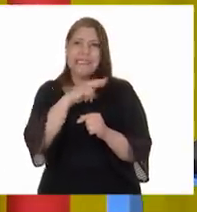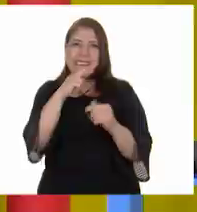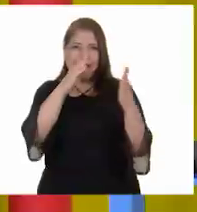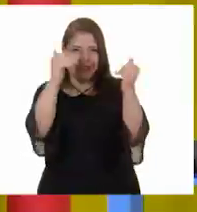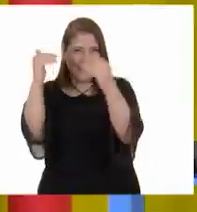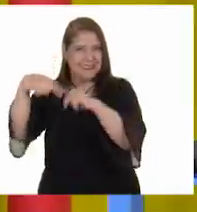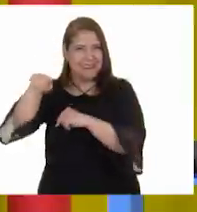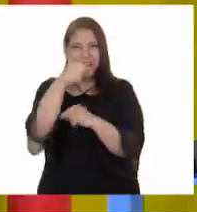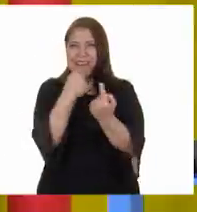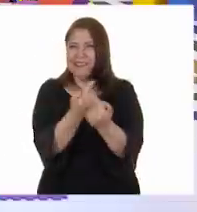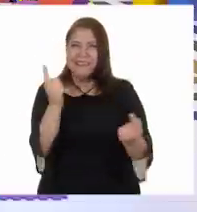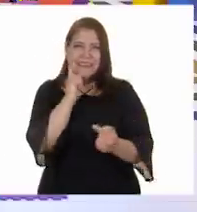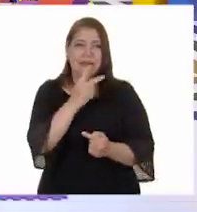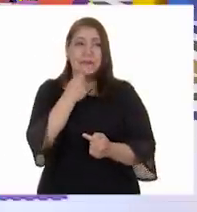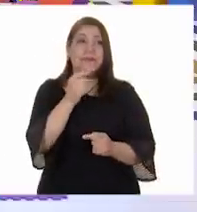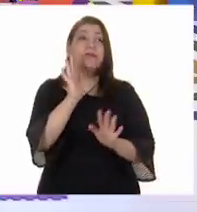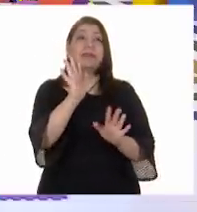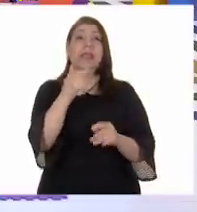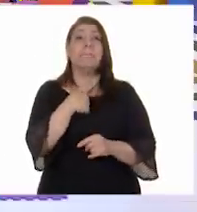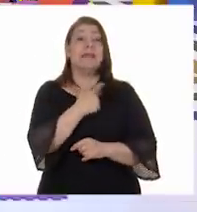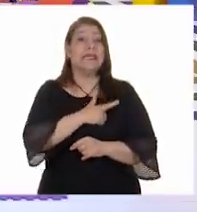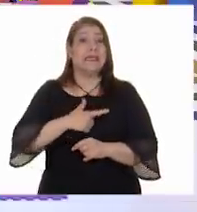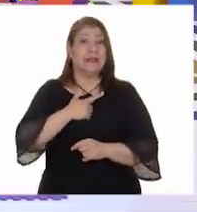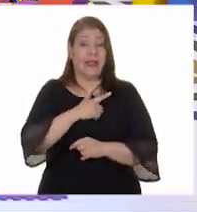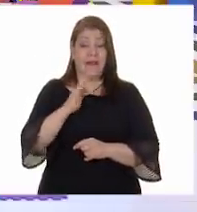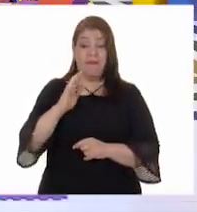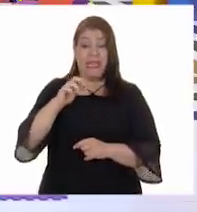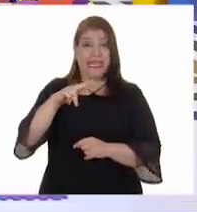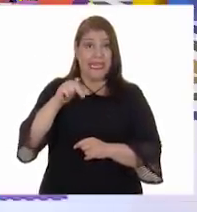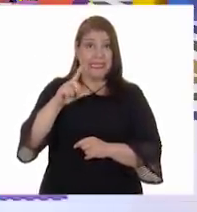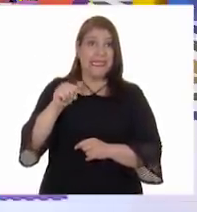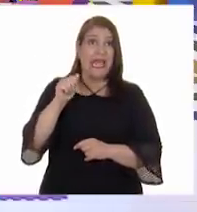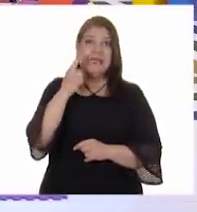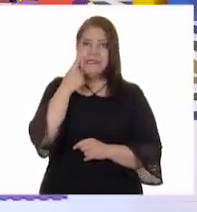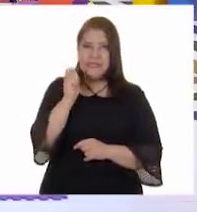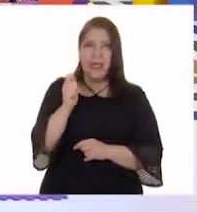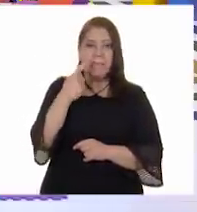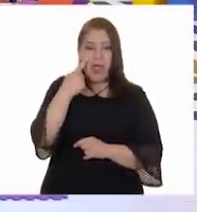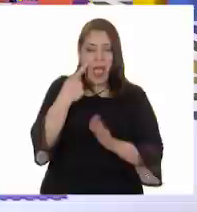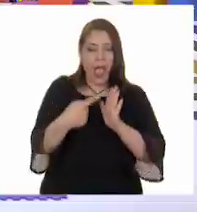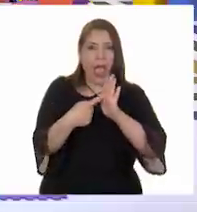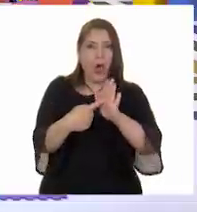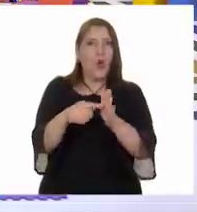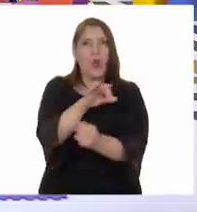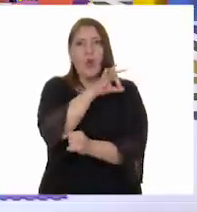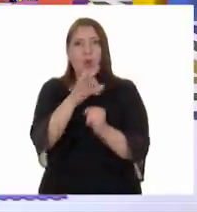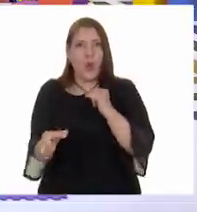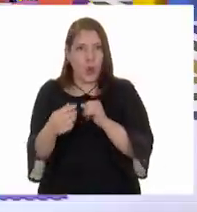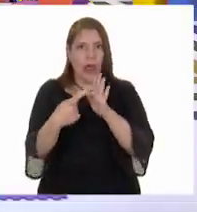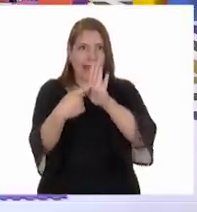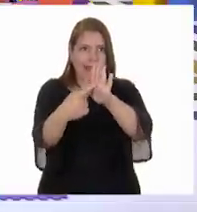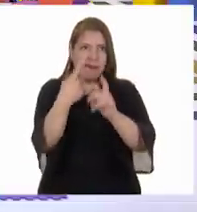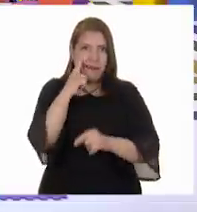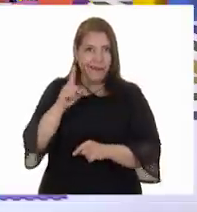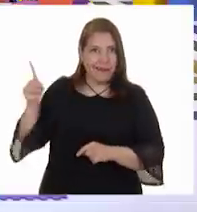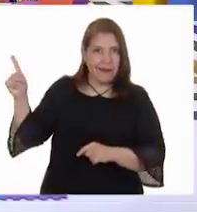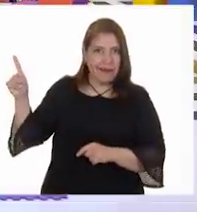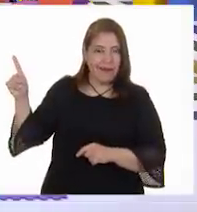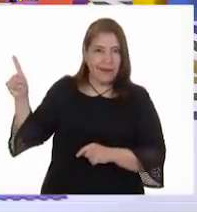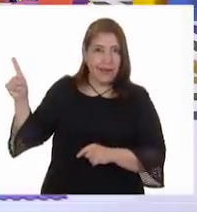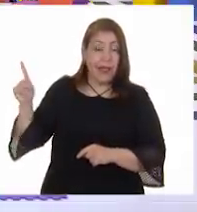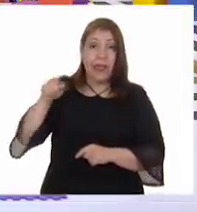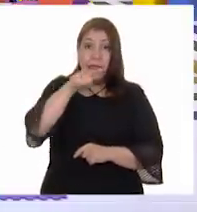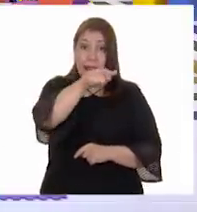las niñas y niños. A mí me gustaría que Fernanda nada más nos enseñara cómo queda con el agua esa última pincelada. Y